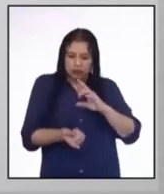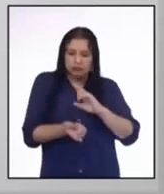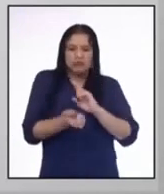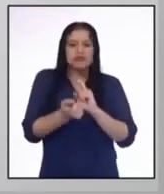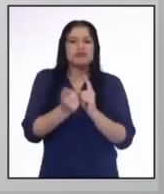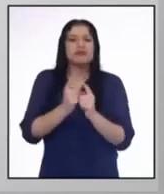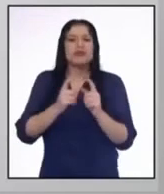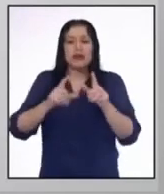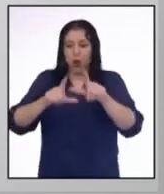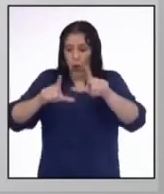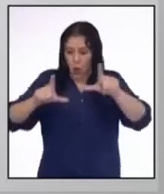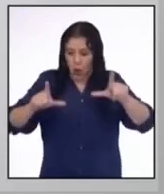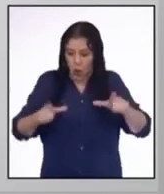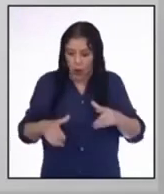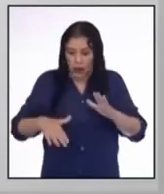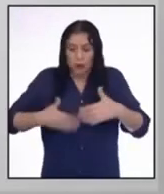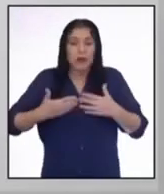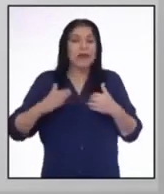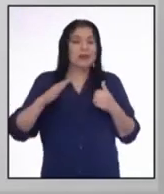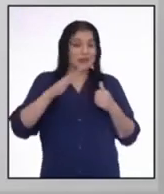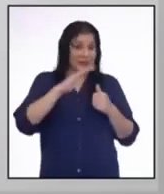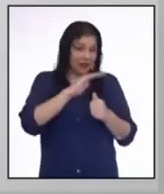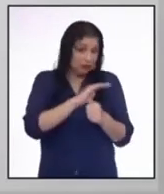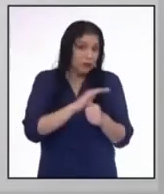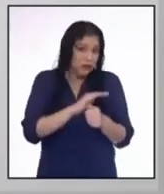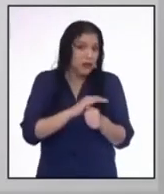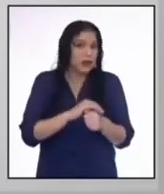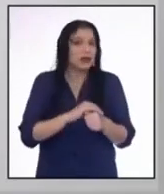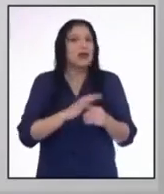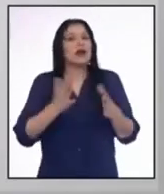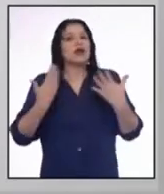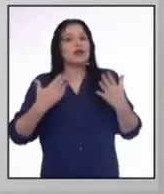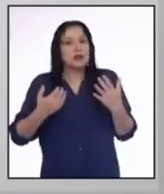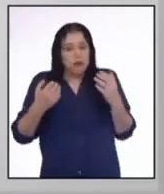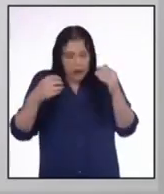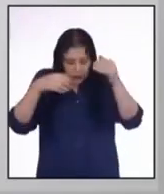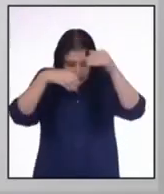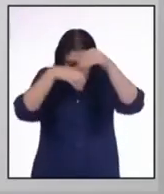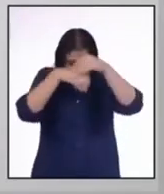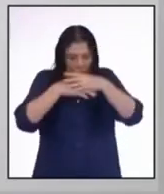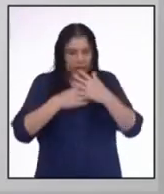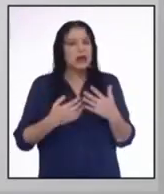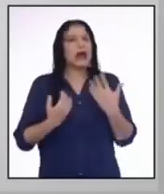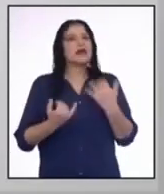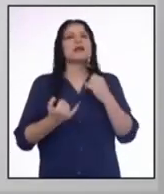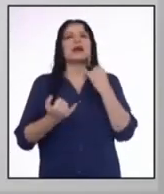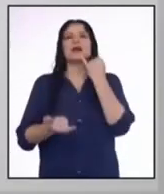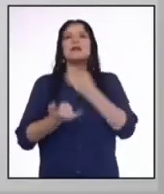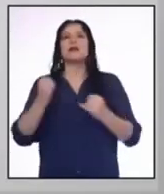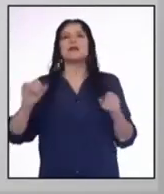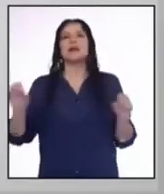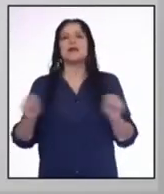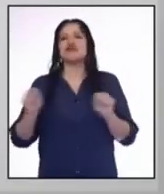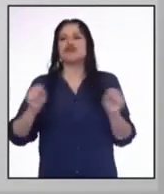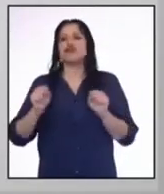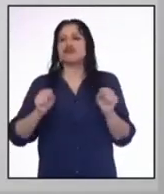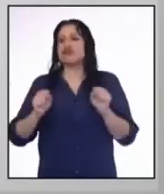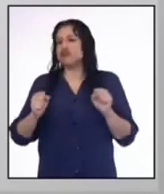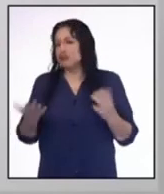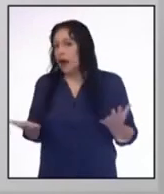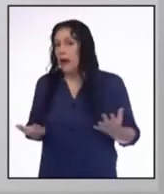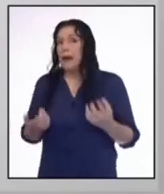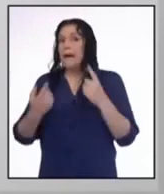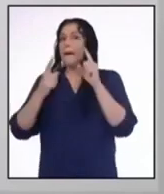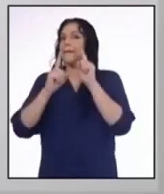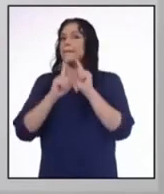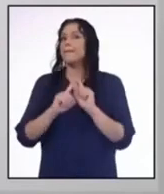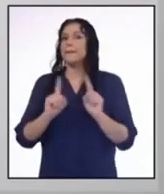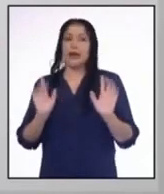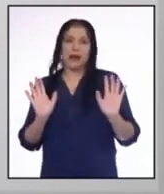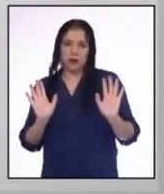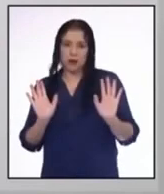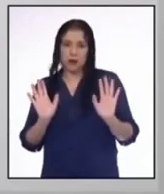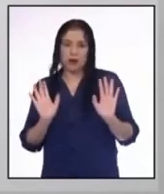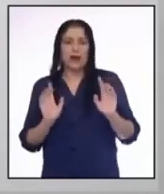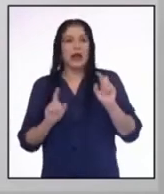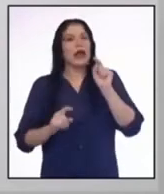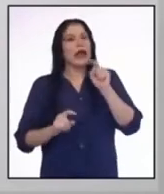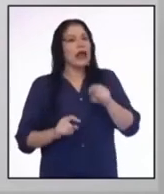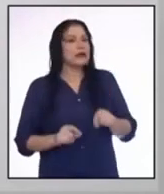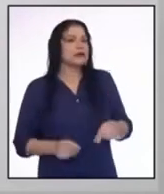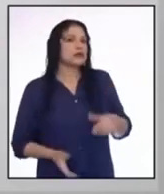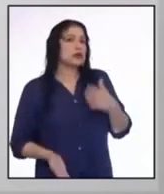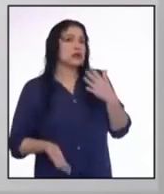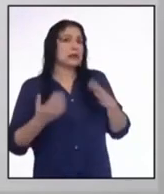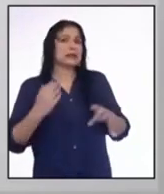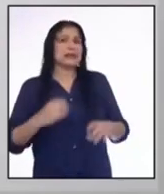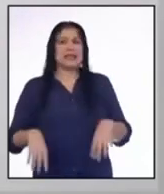en un espacio de refugio donde puedes cobijarte hasta que pase el terremoto. Sin embargo, esto